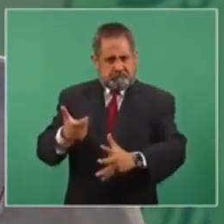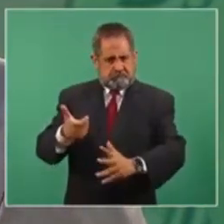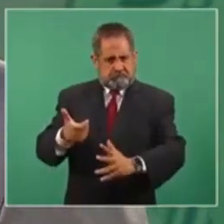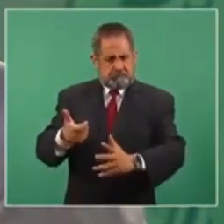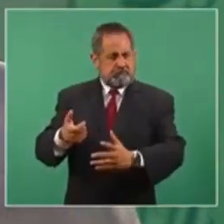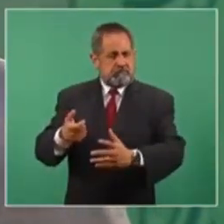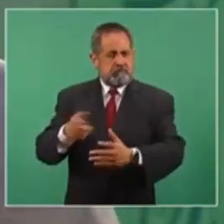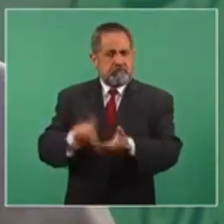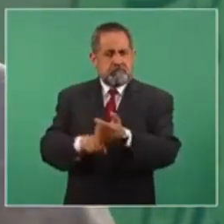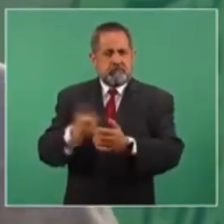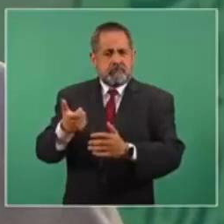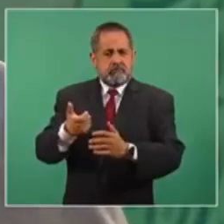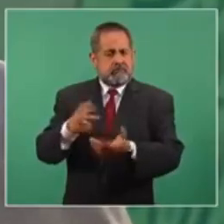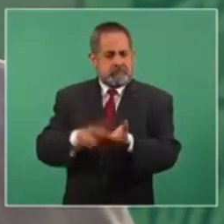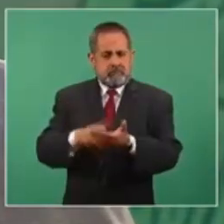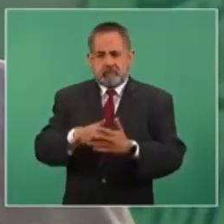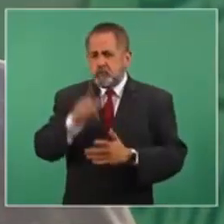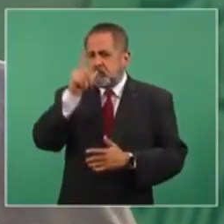de la luz.